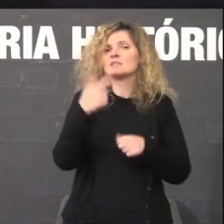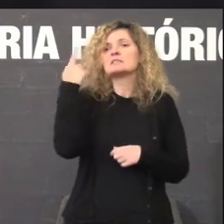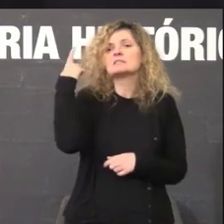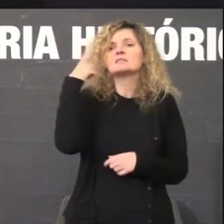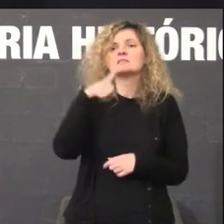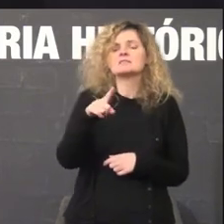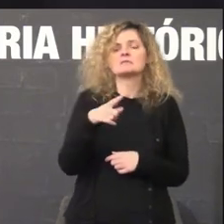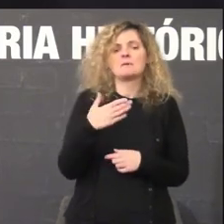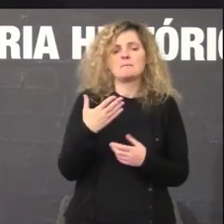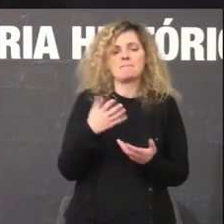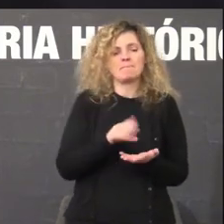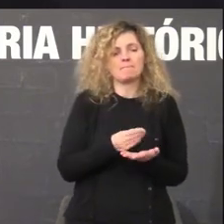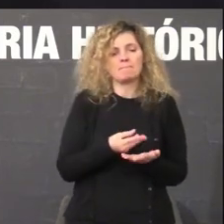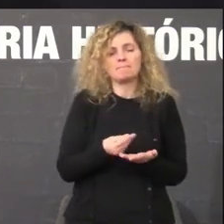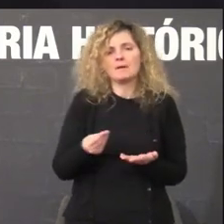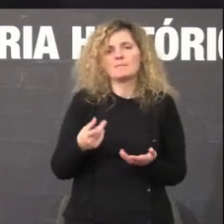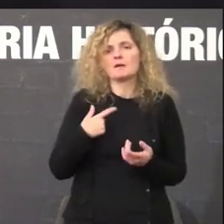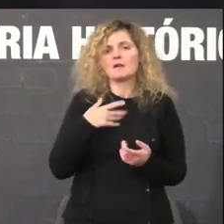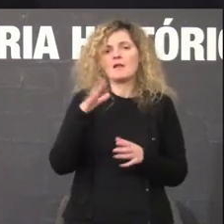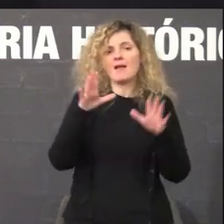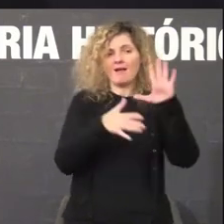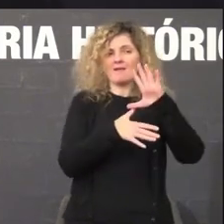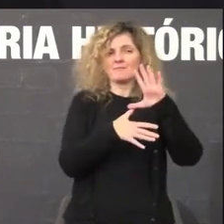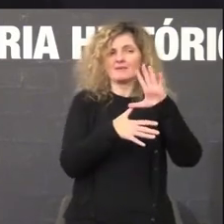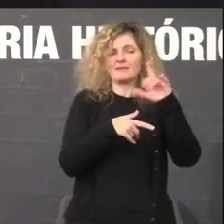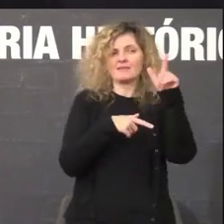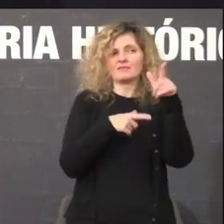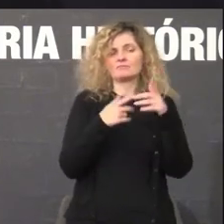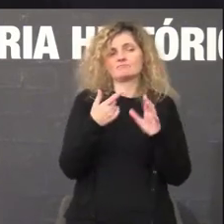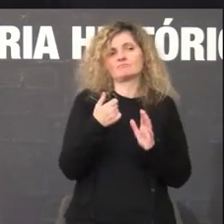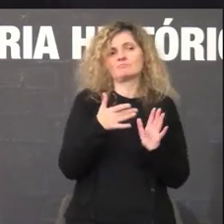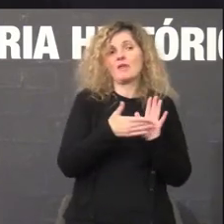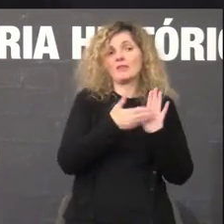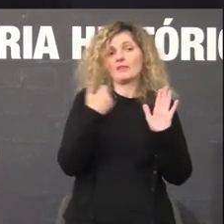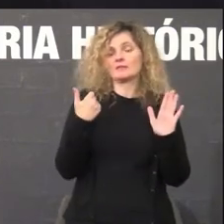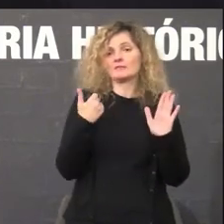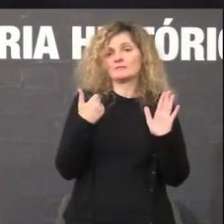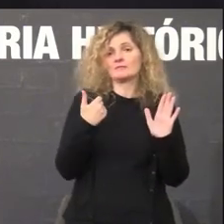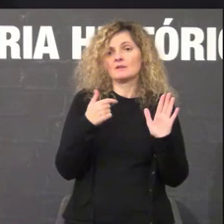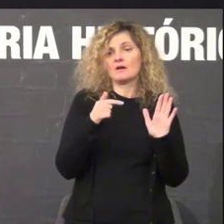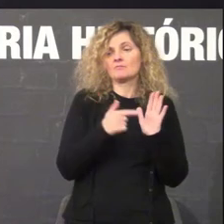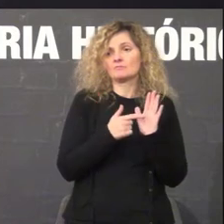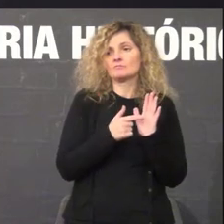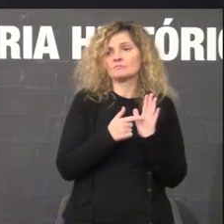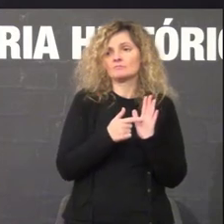y hay papeles de los americanos desclasifican